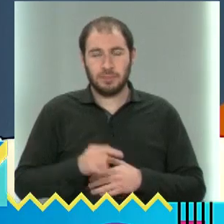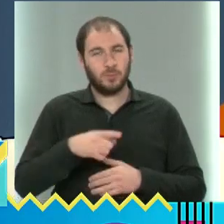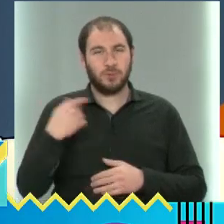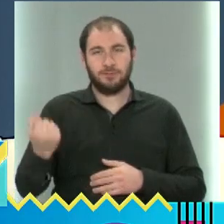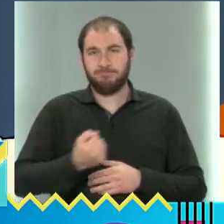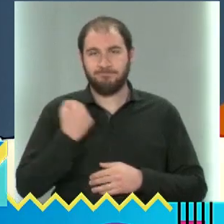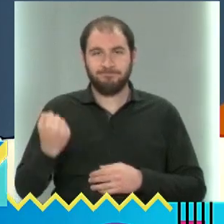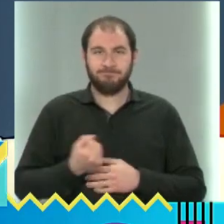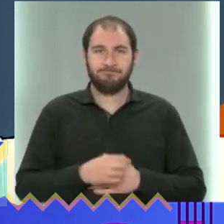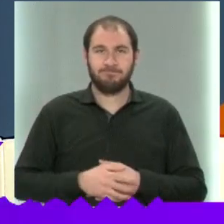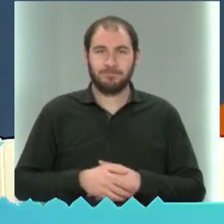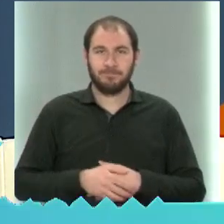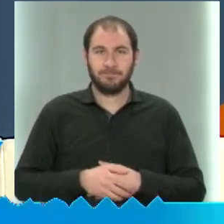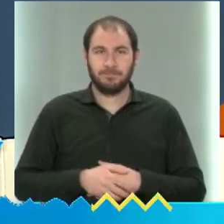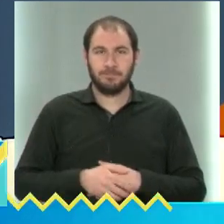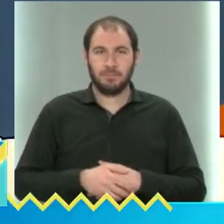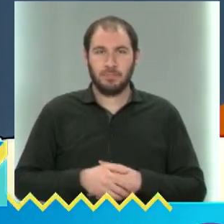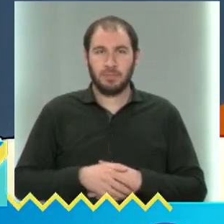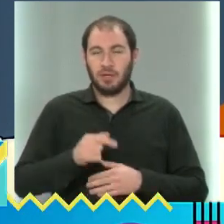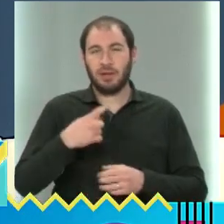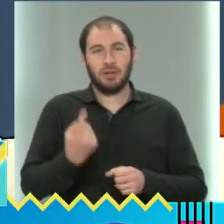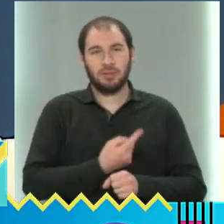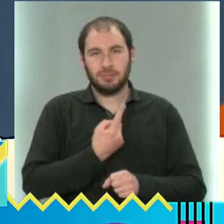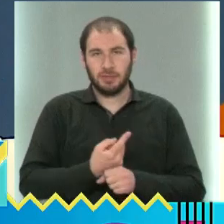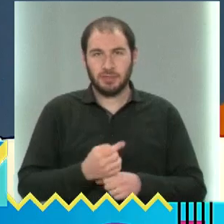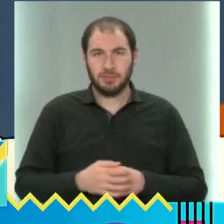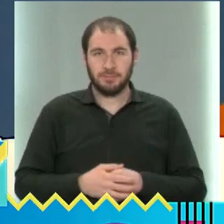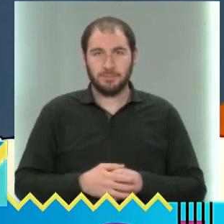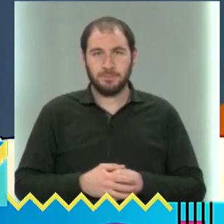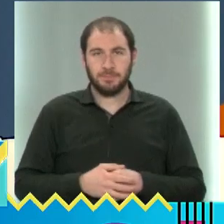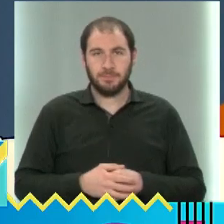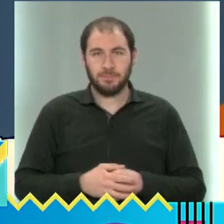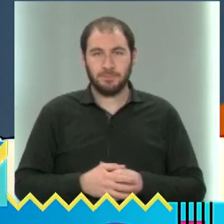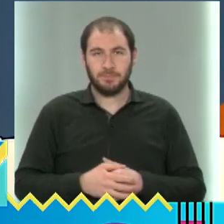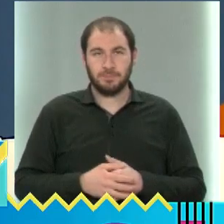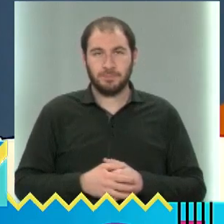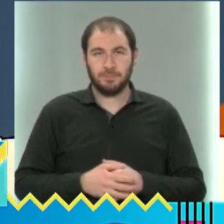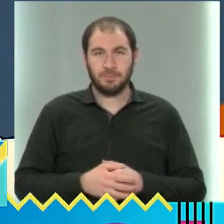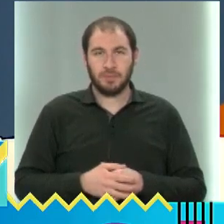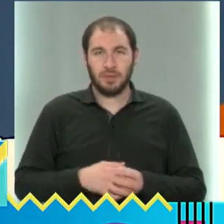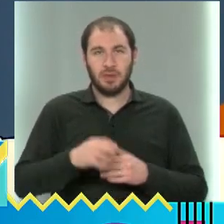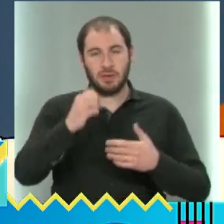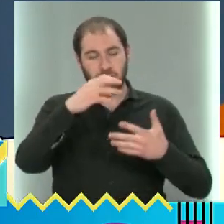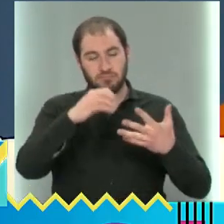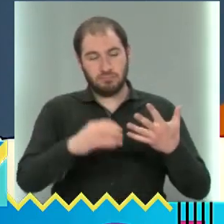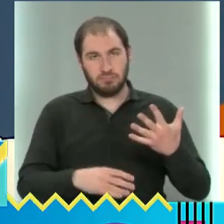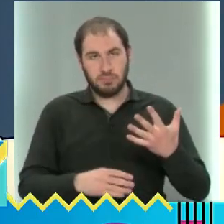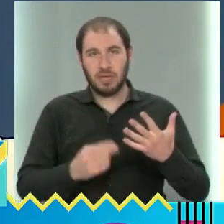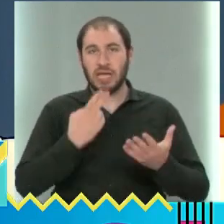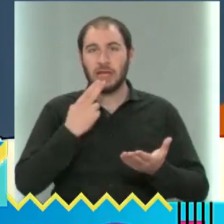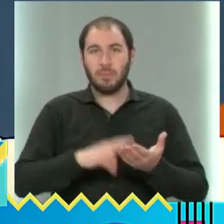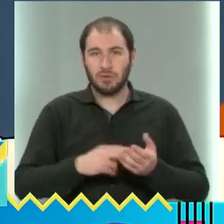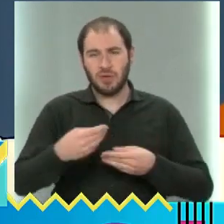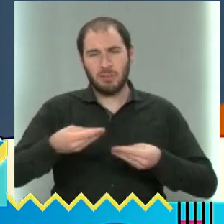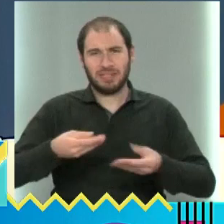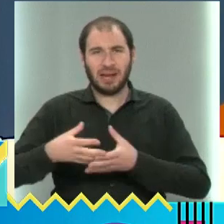importante. No se puede tener un listado de impuestos a las